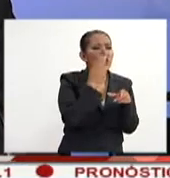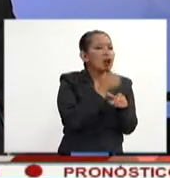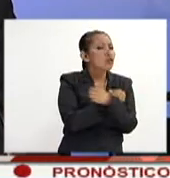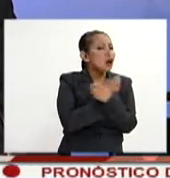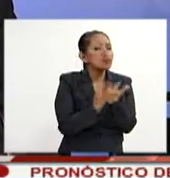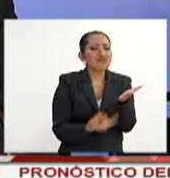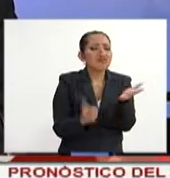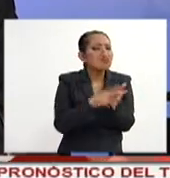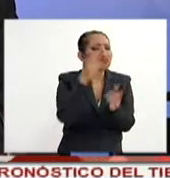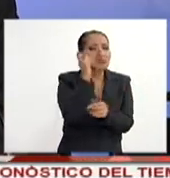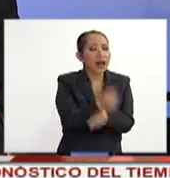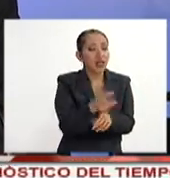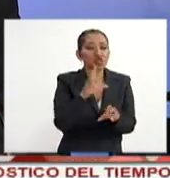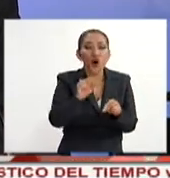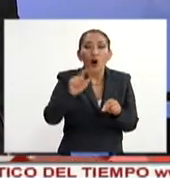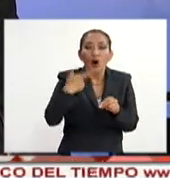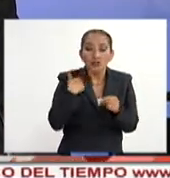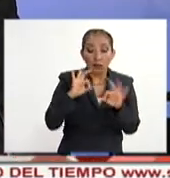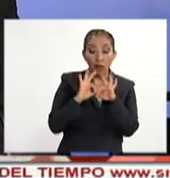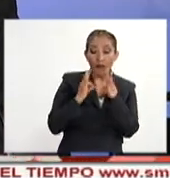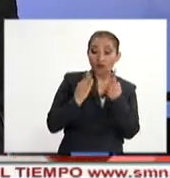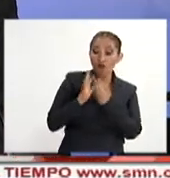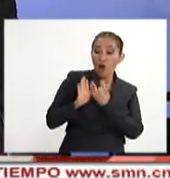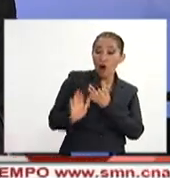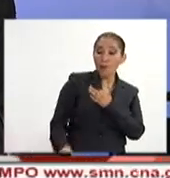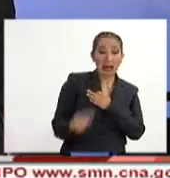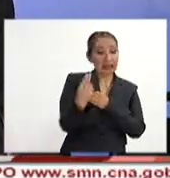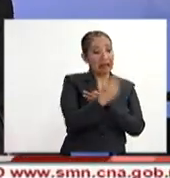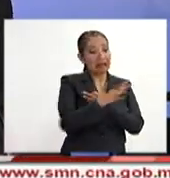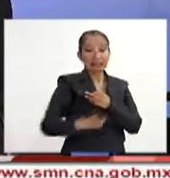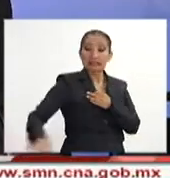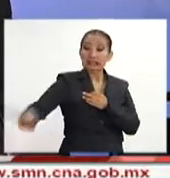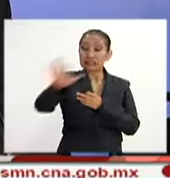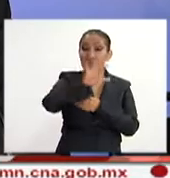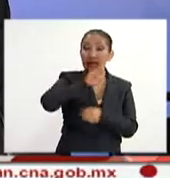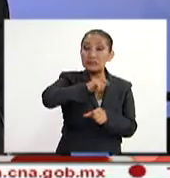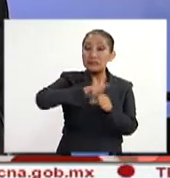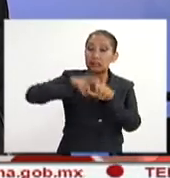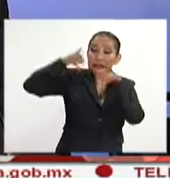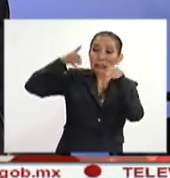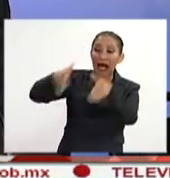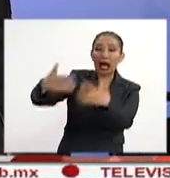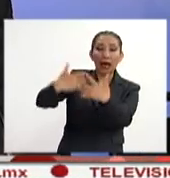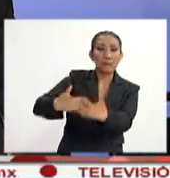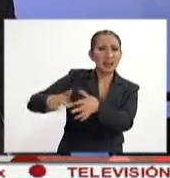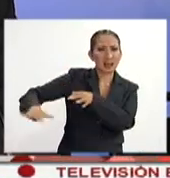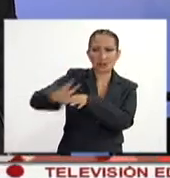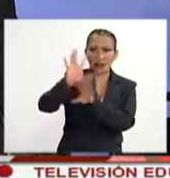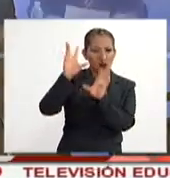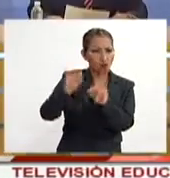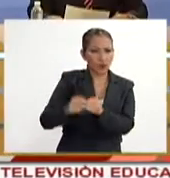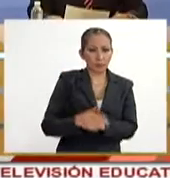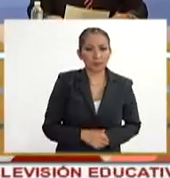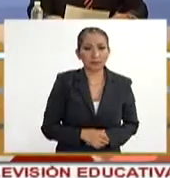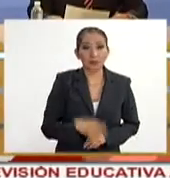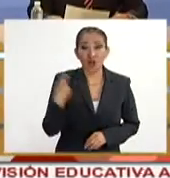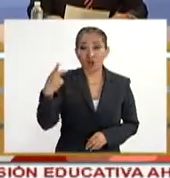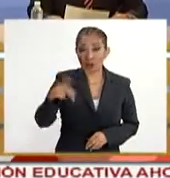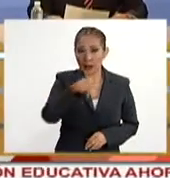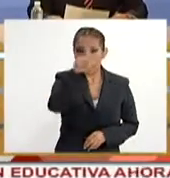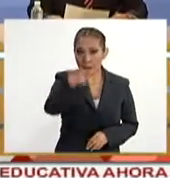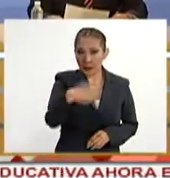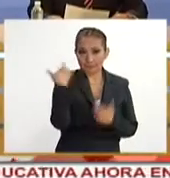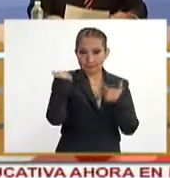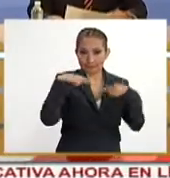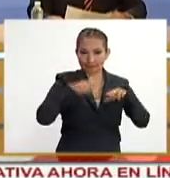dual viéndola no como un esquema de cubrir las necesidades exclusivamente del sector productivo. En su oportunidad,